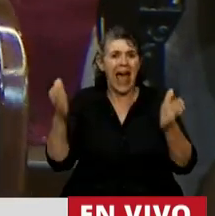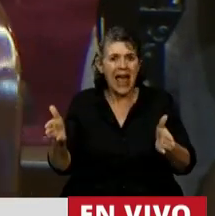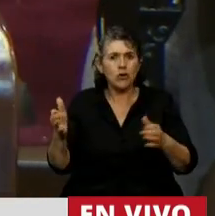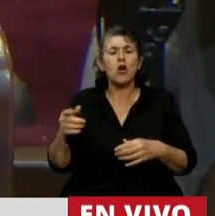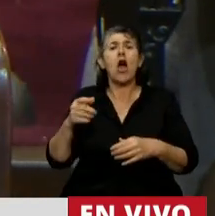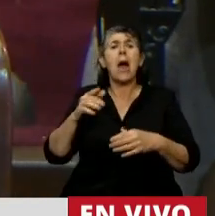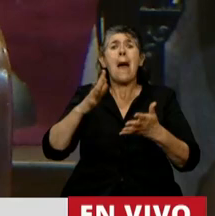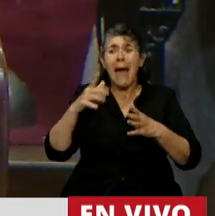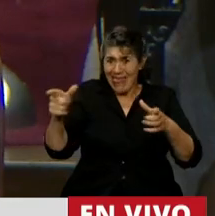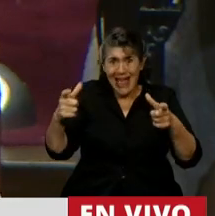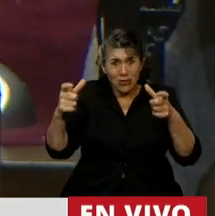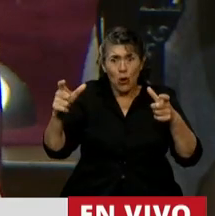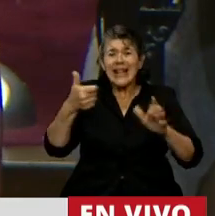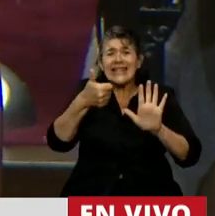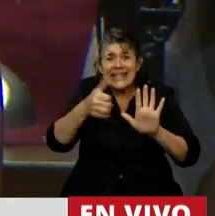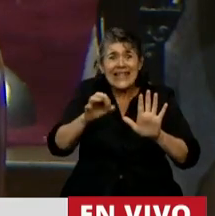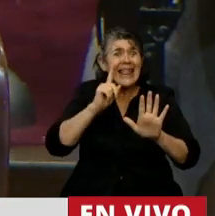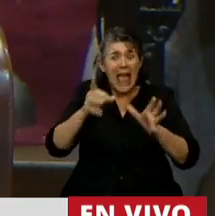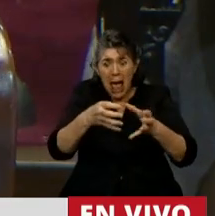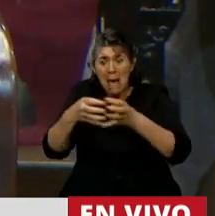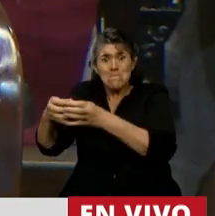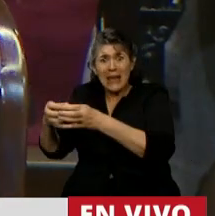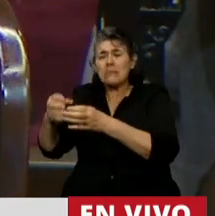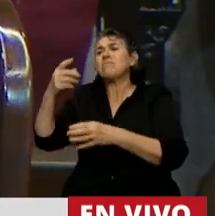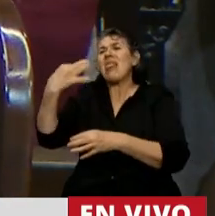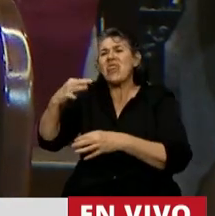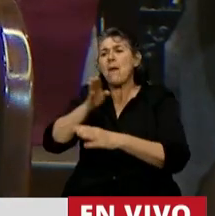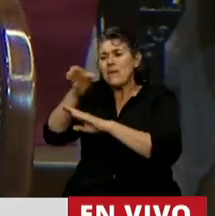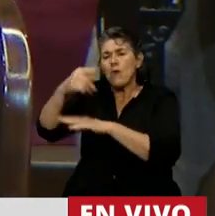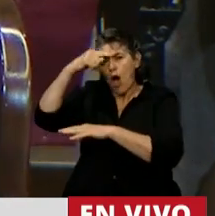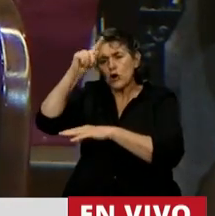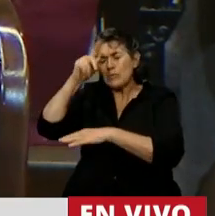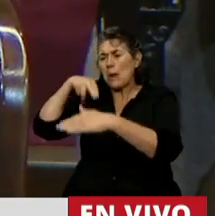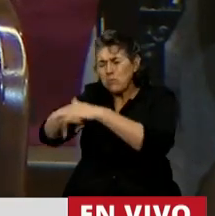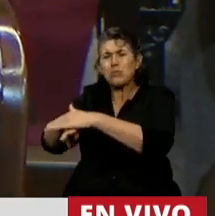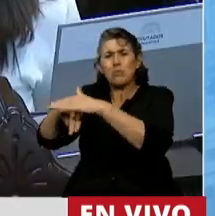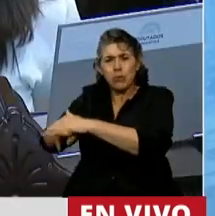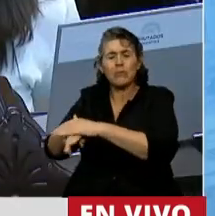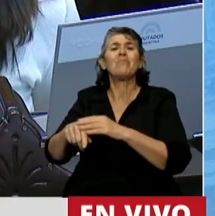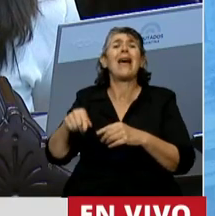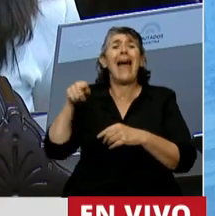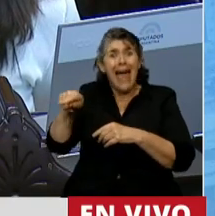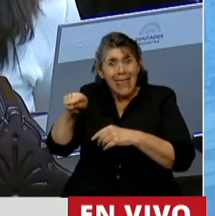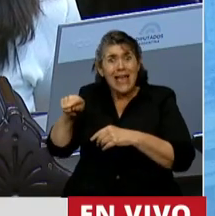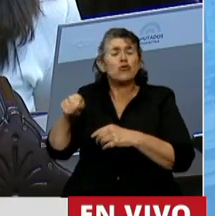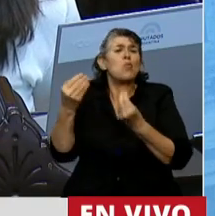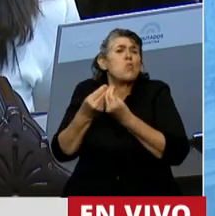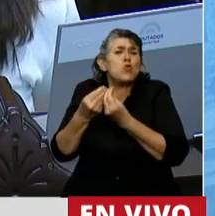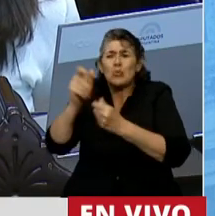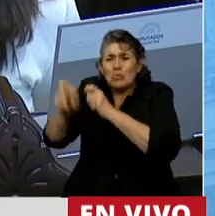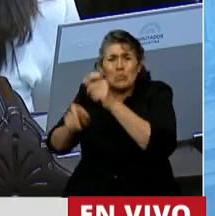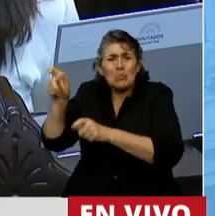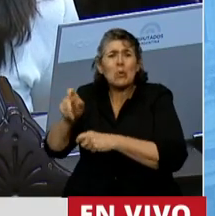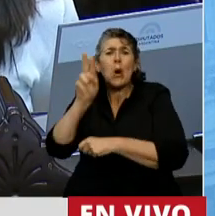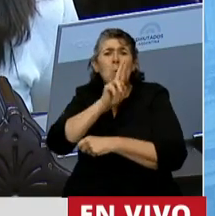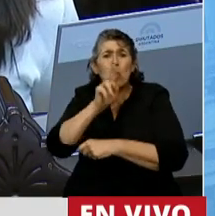internaciones, muchas de las cuales con muchas dificultades y trastornos de salud para siempre para las mujeres, y algunas hasta terminan